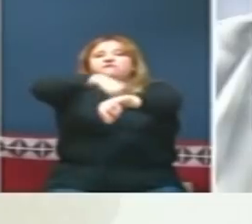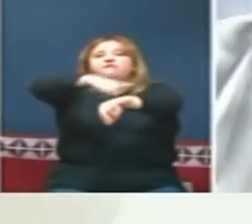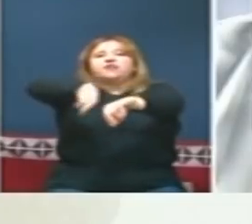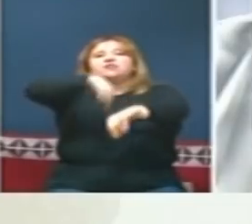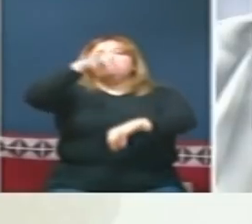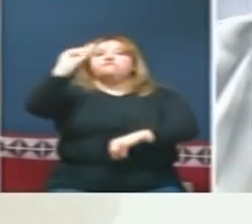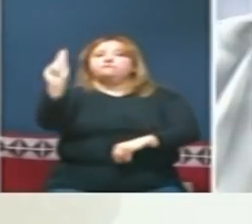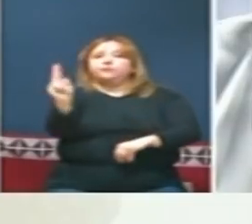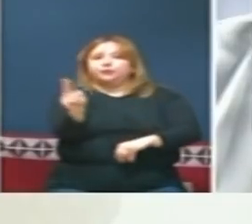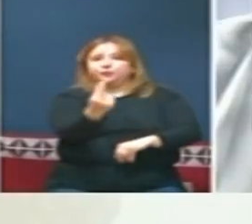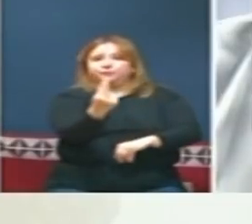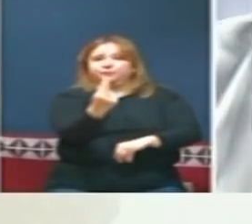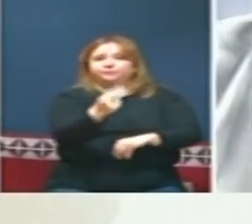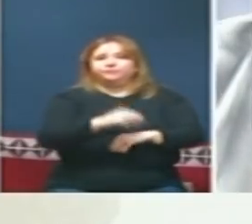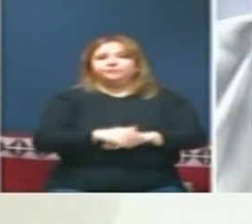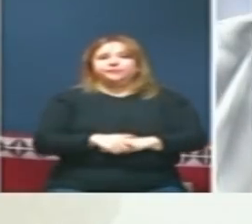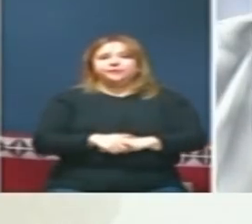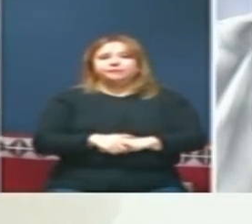murió.